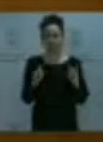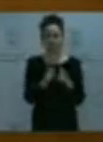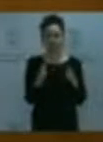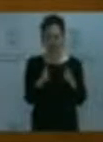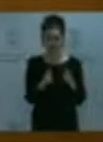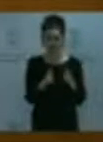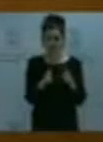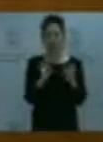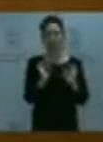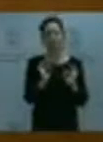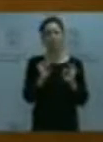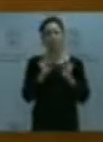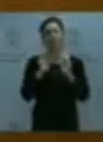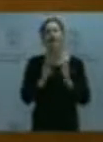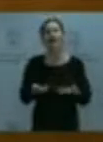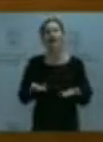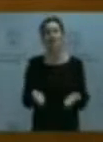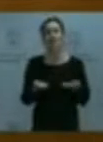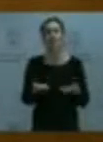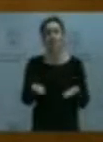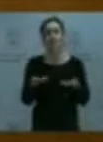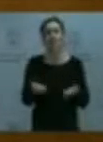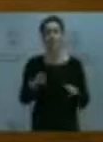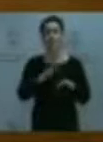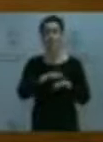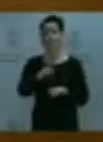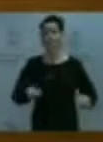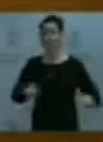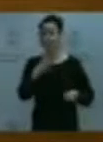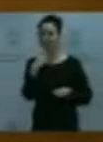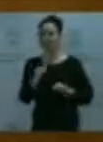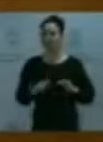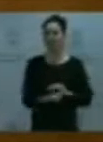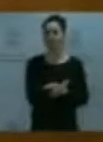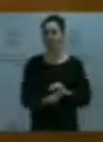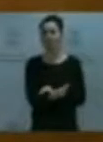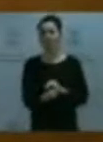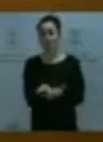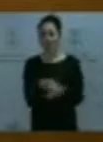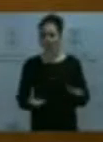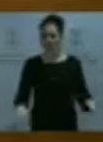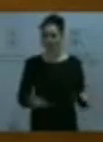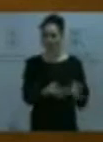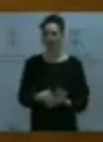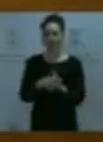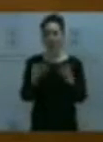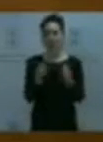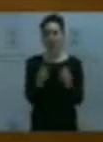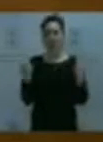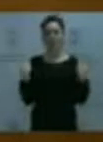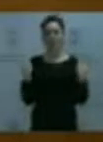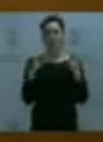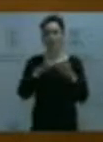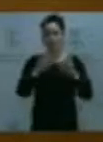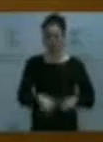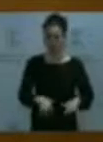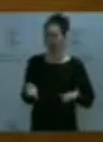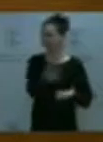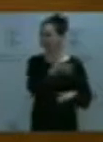de natalidad y relacionándolas, en este caso, con una política fiscal muy social y